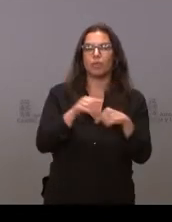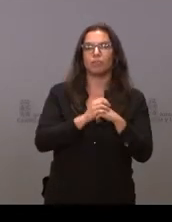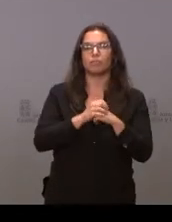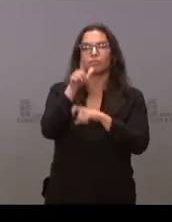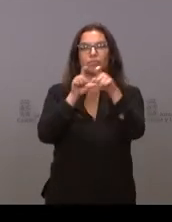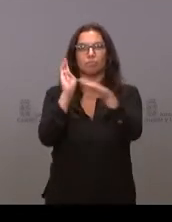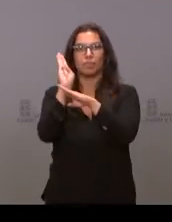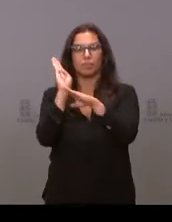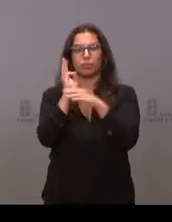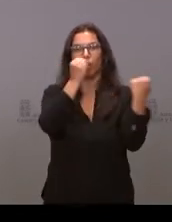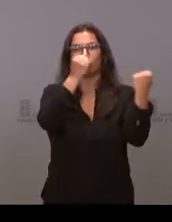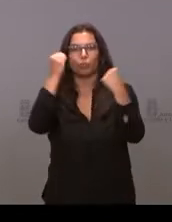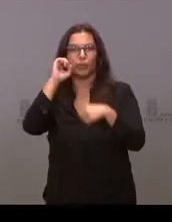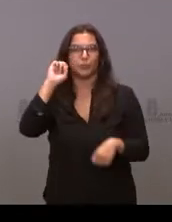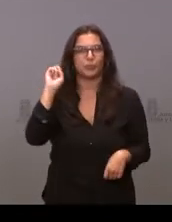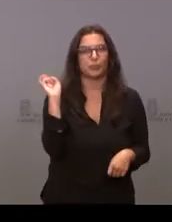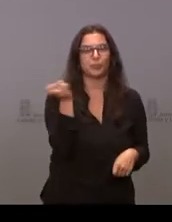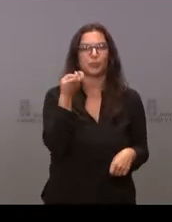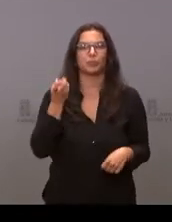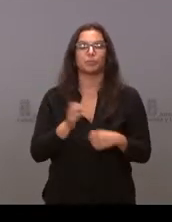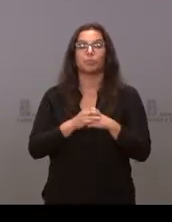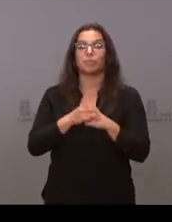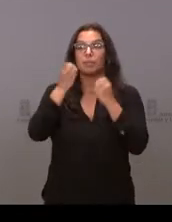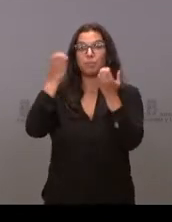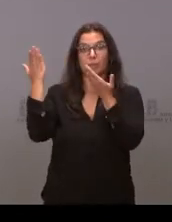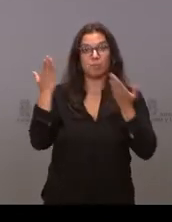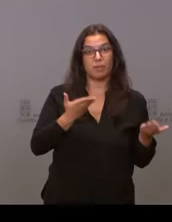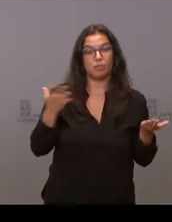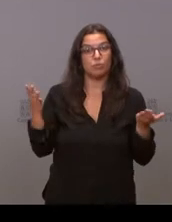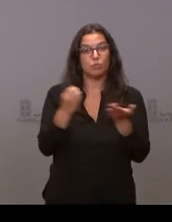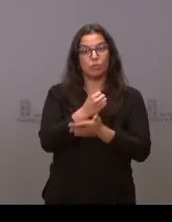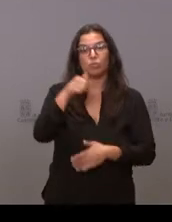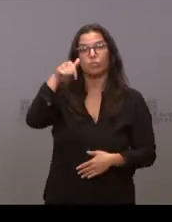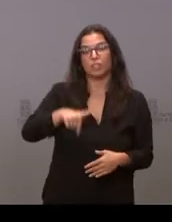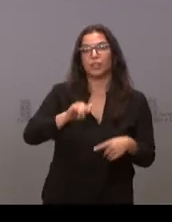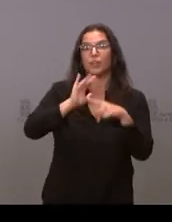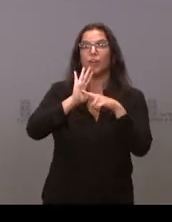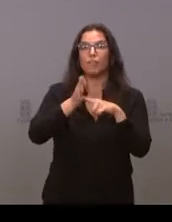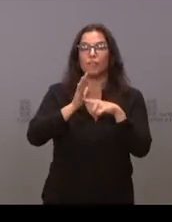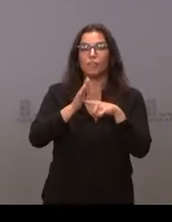parlamentarios, autoridades, bienvenidos a esta feria